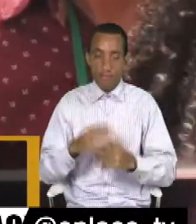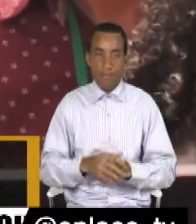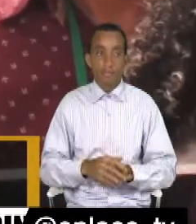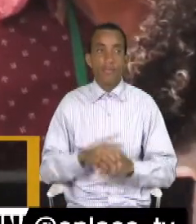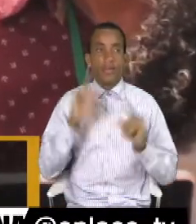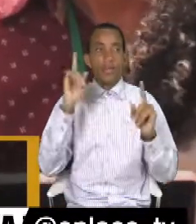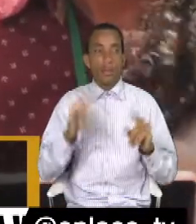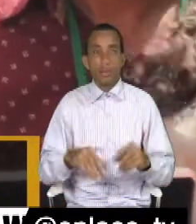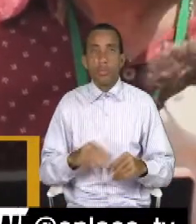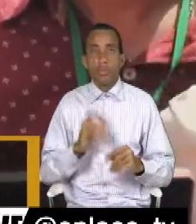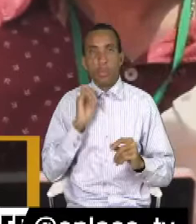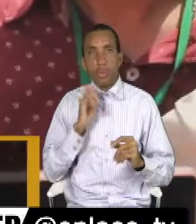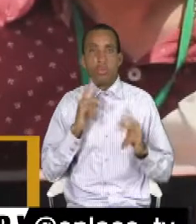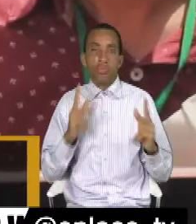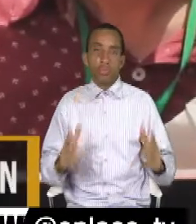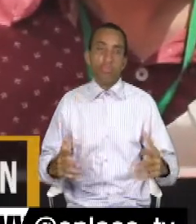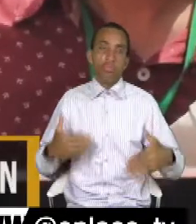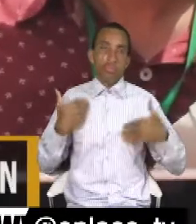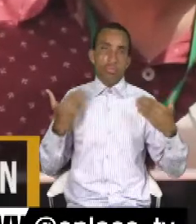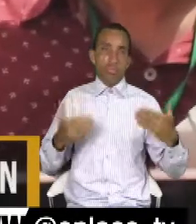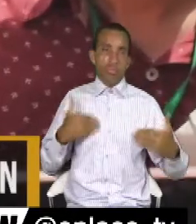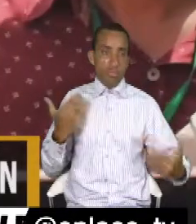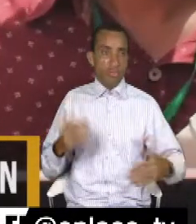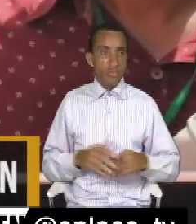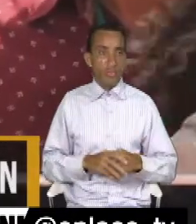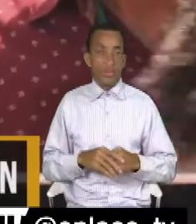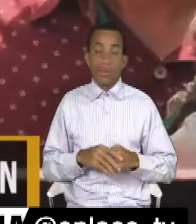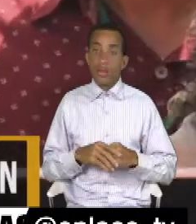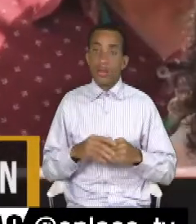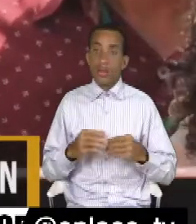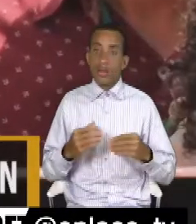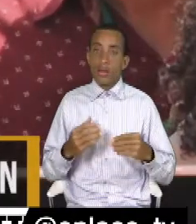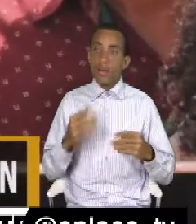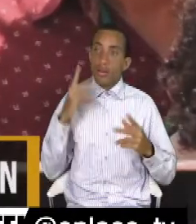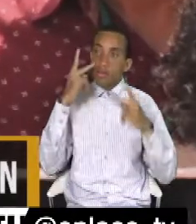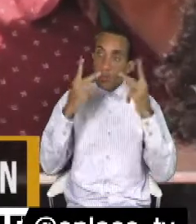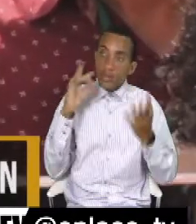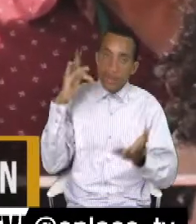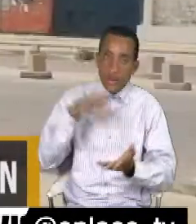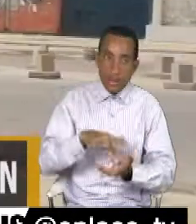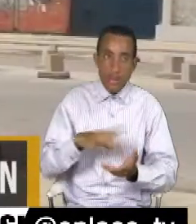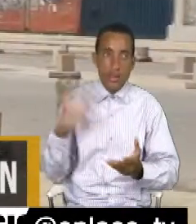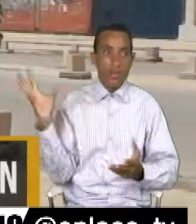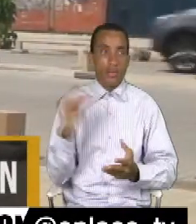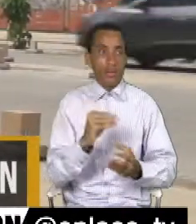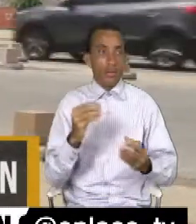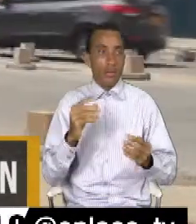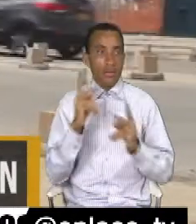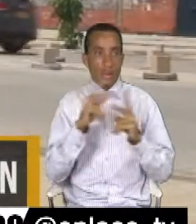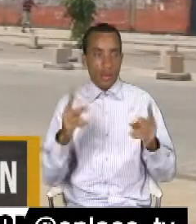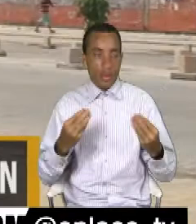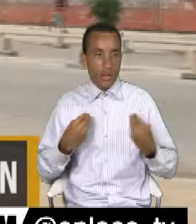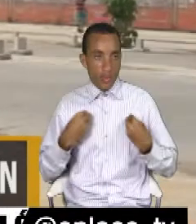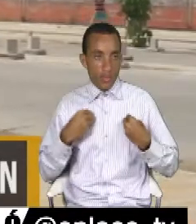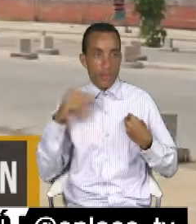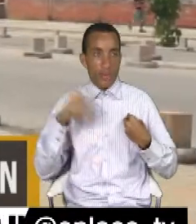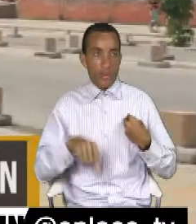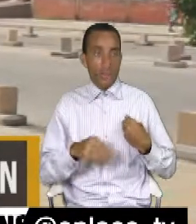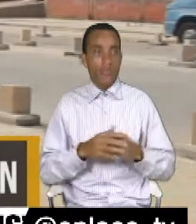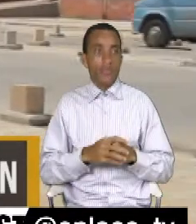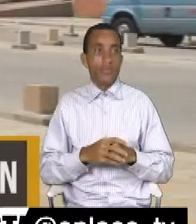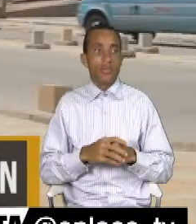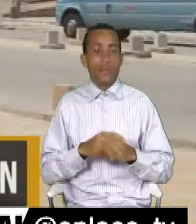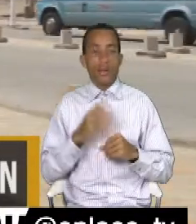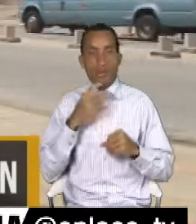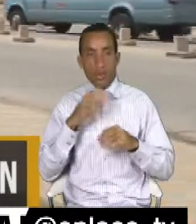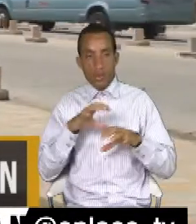de esparcimiento, no solo para las personas que nos visitan, sino para nuestra gente, nuestra ciudadanía. Aquí vamos a tener actividades también